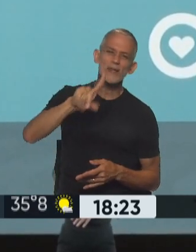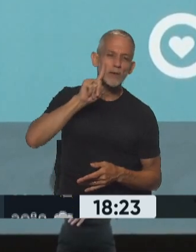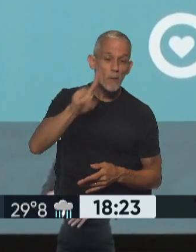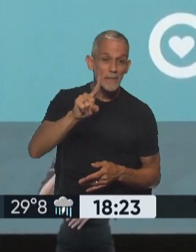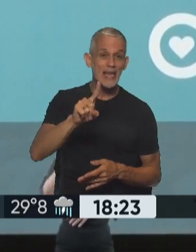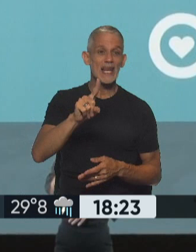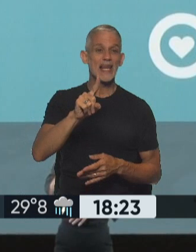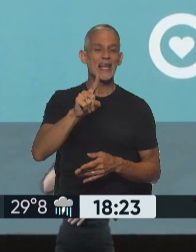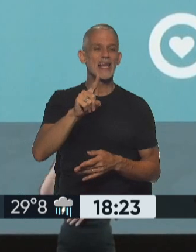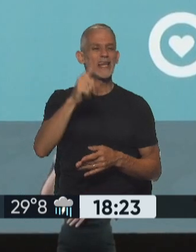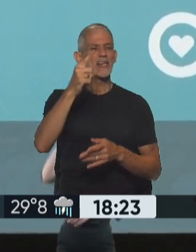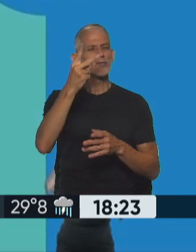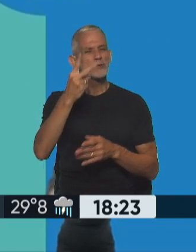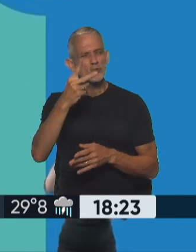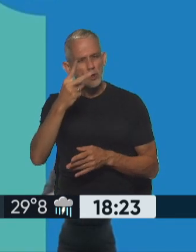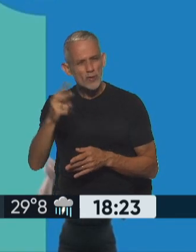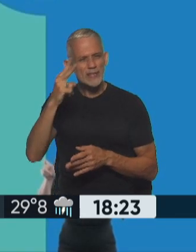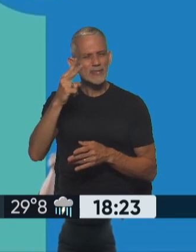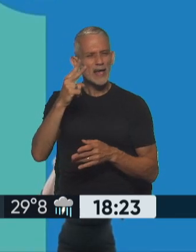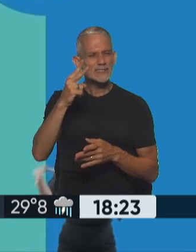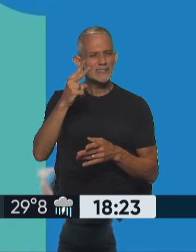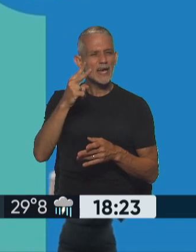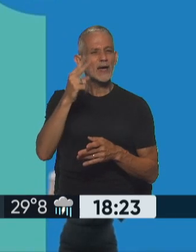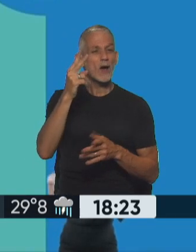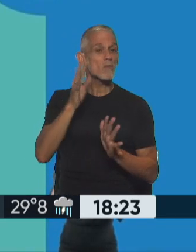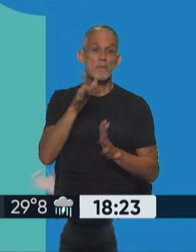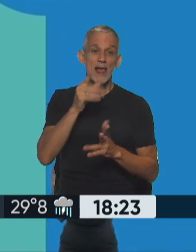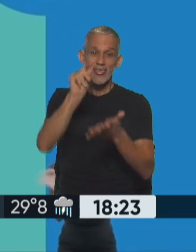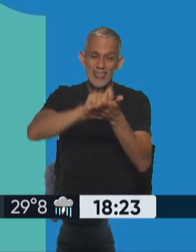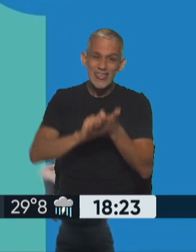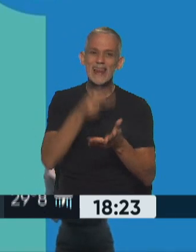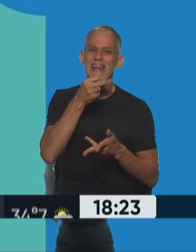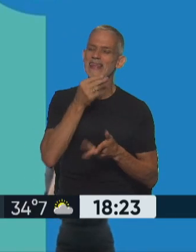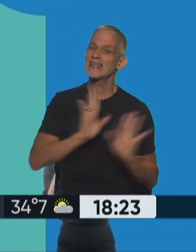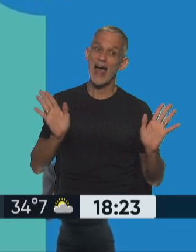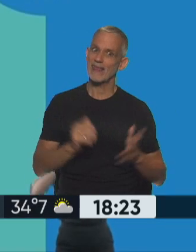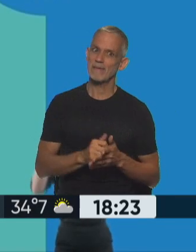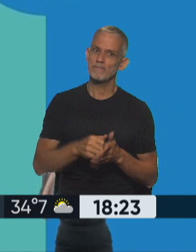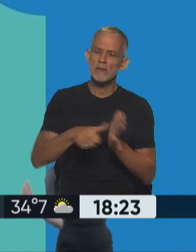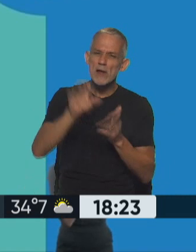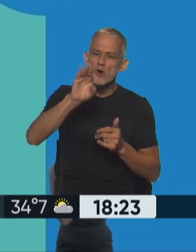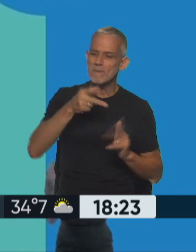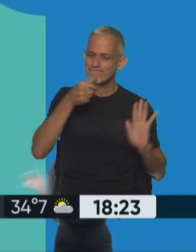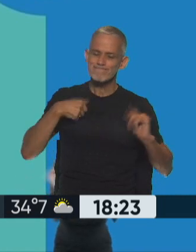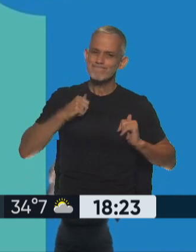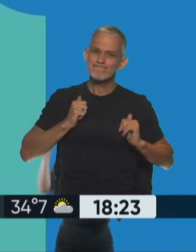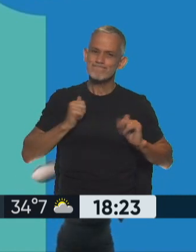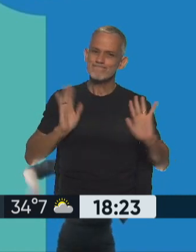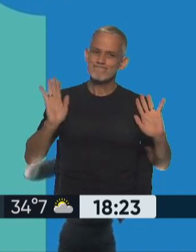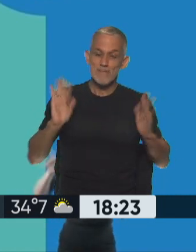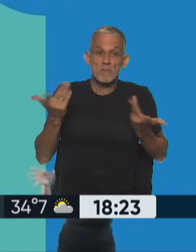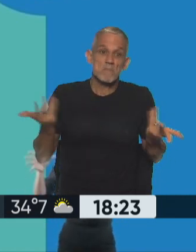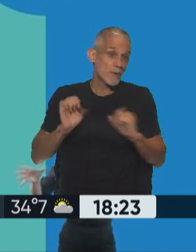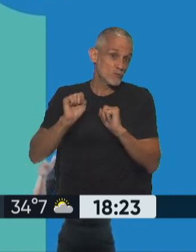154.441 personas no han realizado la validación de identidad y por lo tanto están sujetas